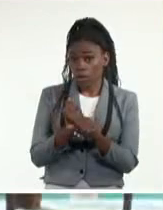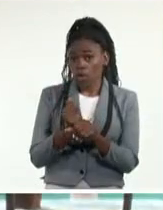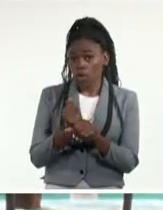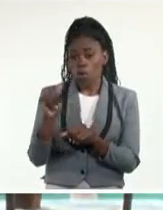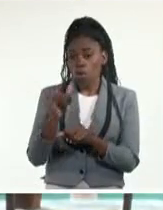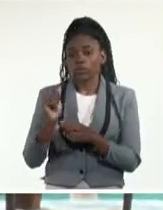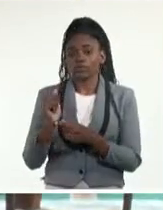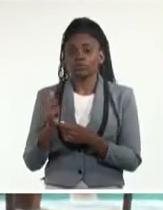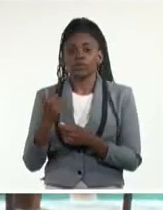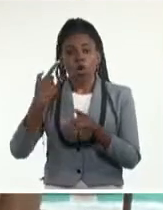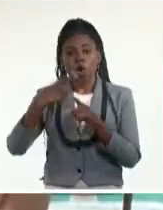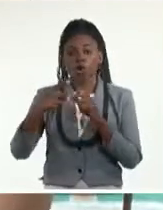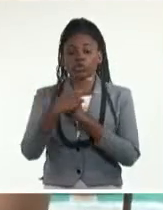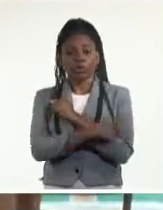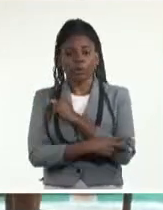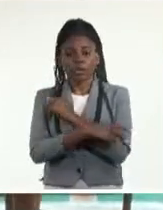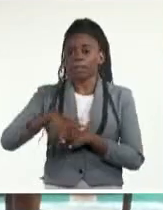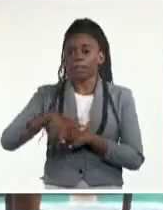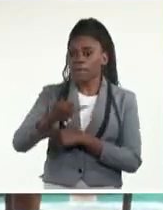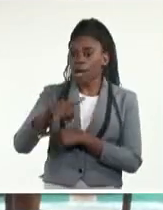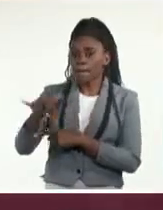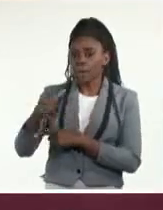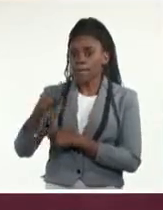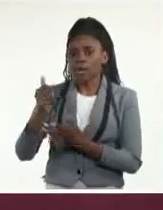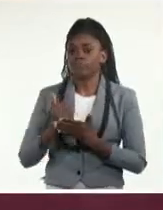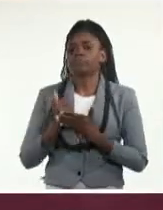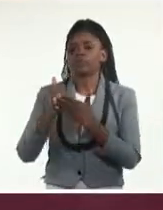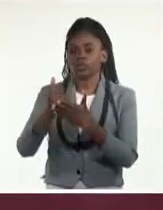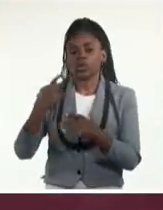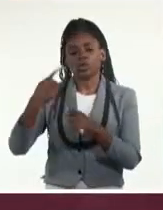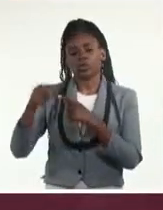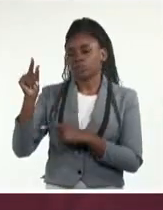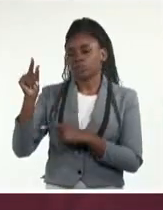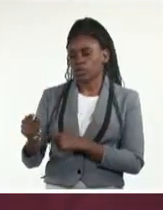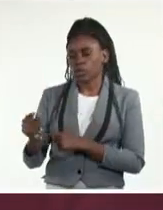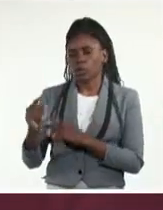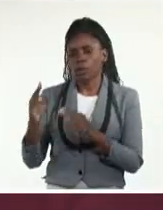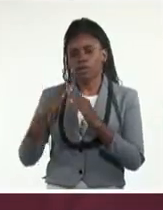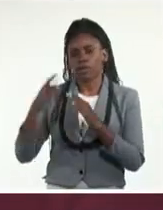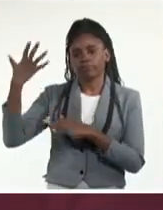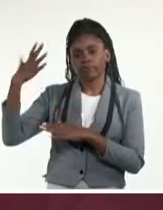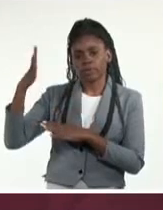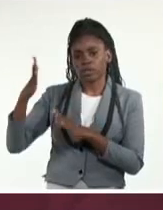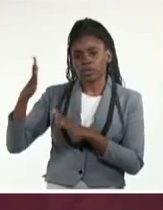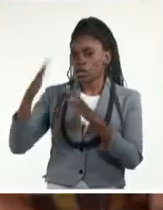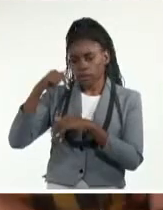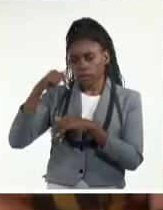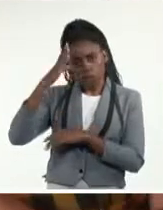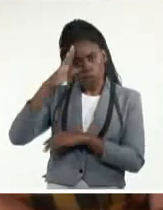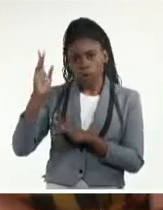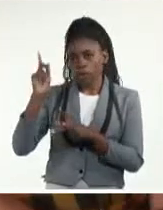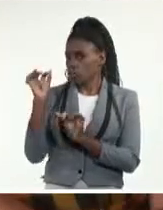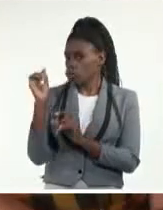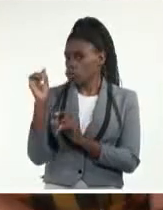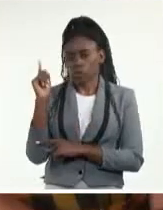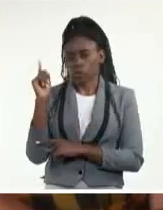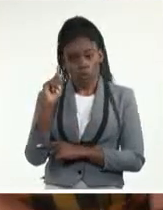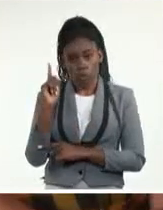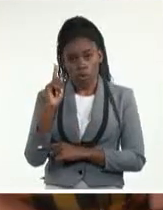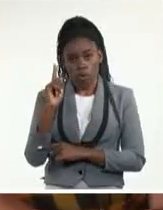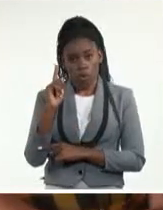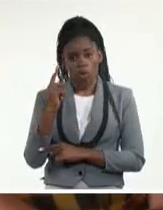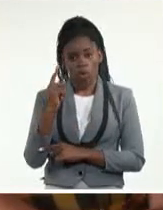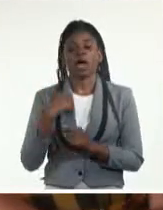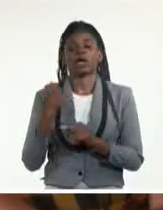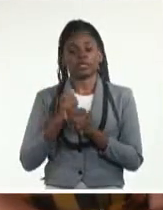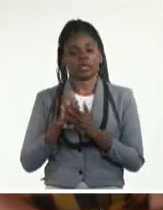países. Proyectos internacionales con Finlandia favorecieron las inversiones en áreas hospitalarias de servicios intermedios.